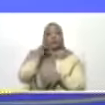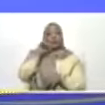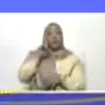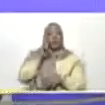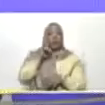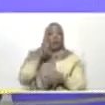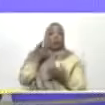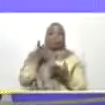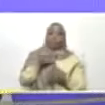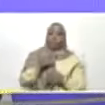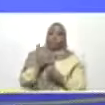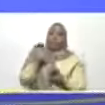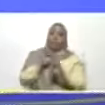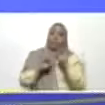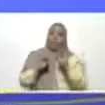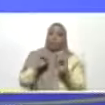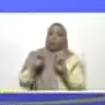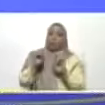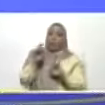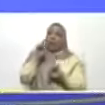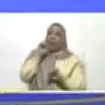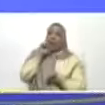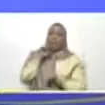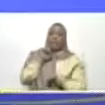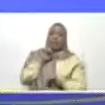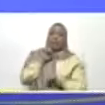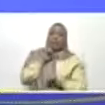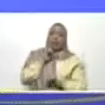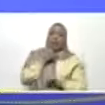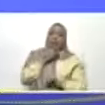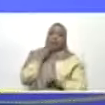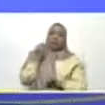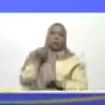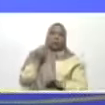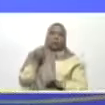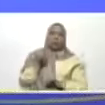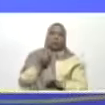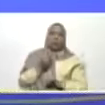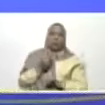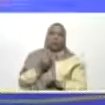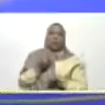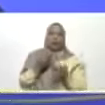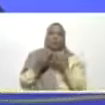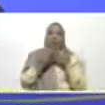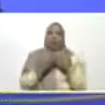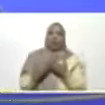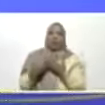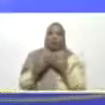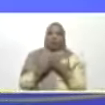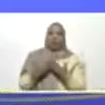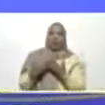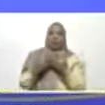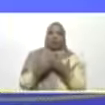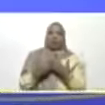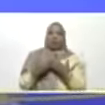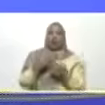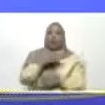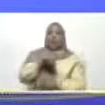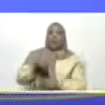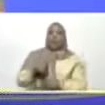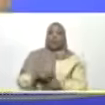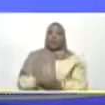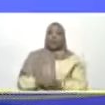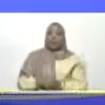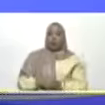y prevenir el embarazo precoz en los estudiantes cómo los estudiantes nos organizamos y enlazamos con las